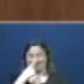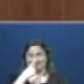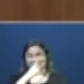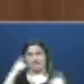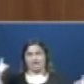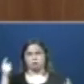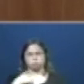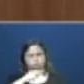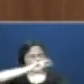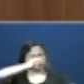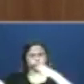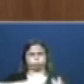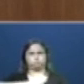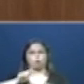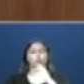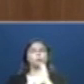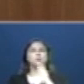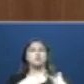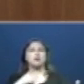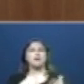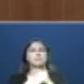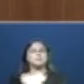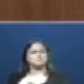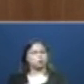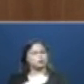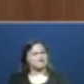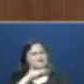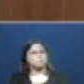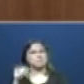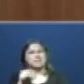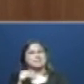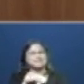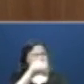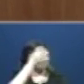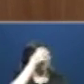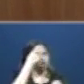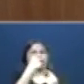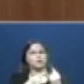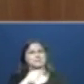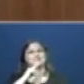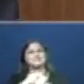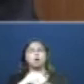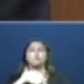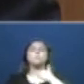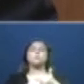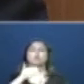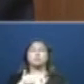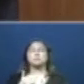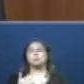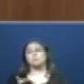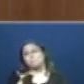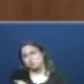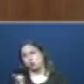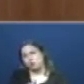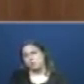una completa actualización de la misma a través de lo que de verdad importa que son sus medidas concretas un proceso para el que Solicito de nuevo